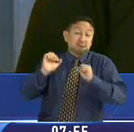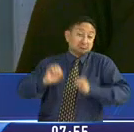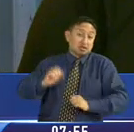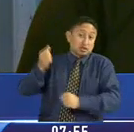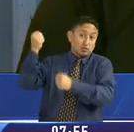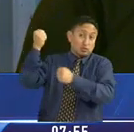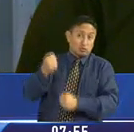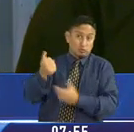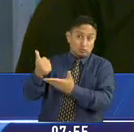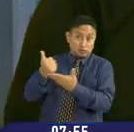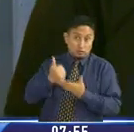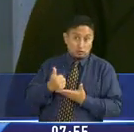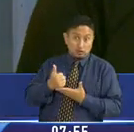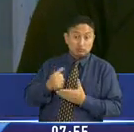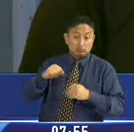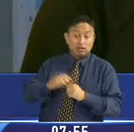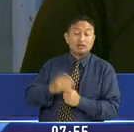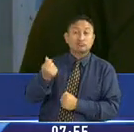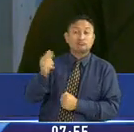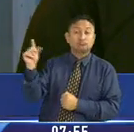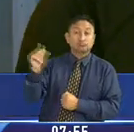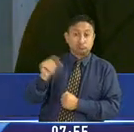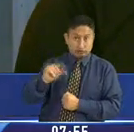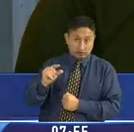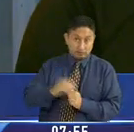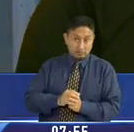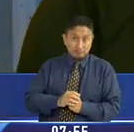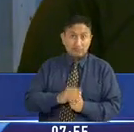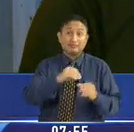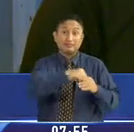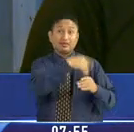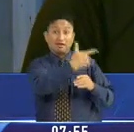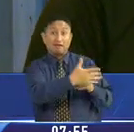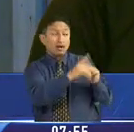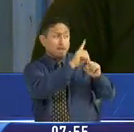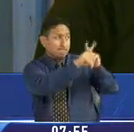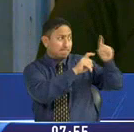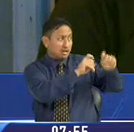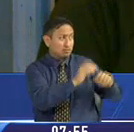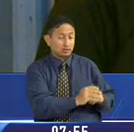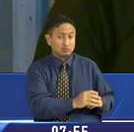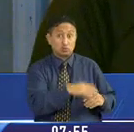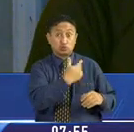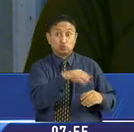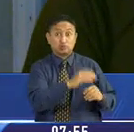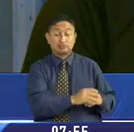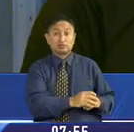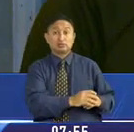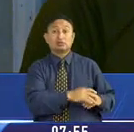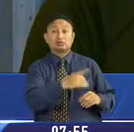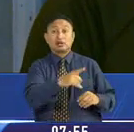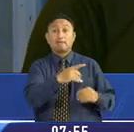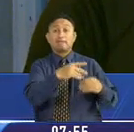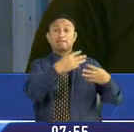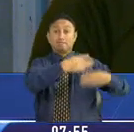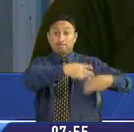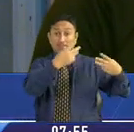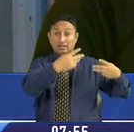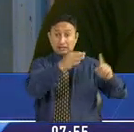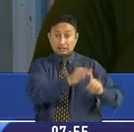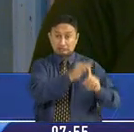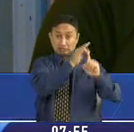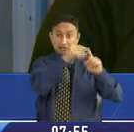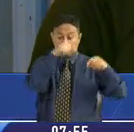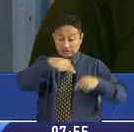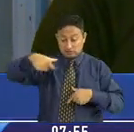fundación nos ayude a conseguir un poco más barato, porque afuera en el mercado nos han dicho que como es un material específico para que